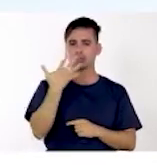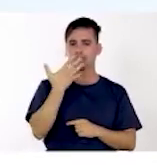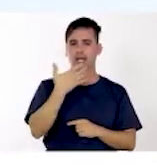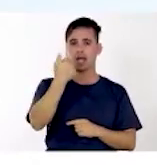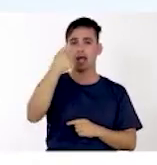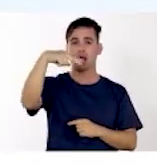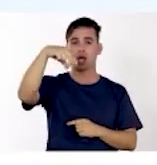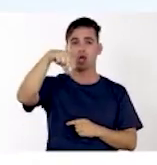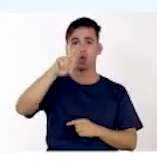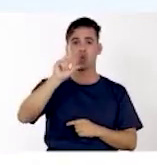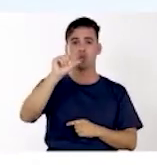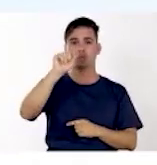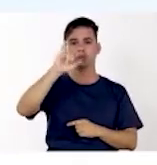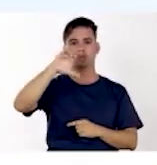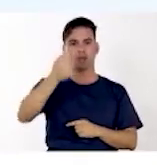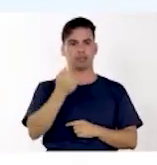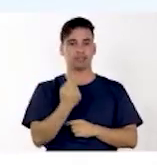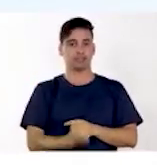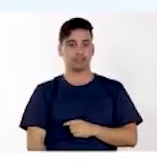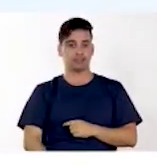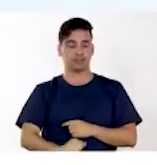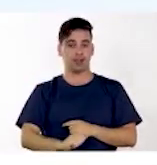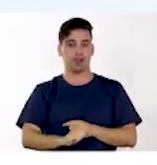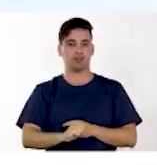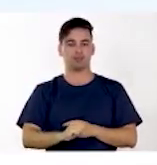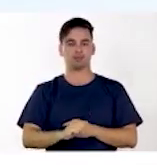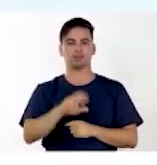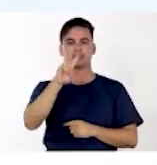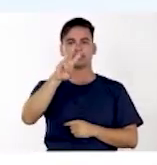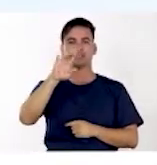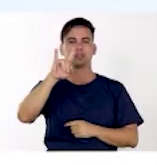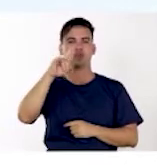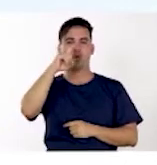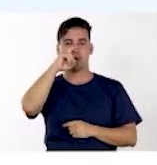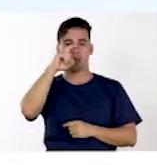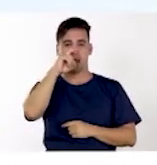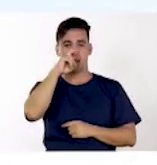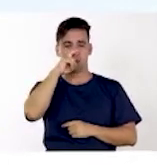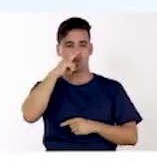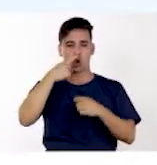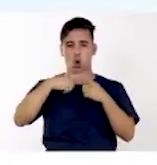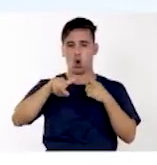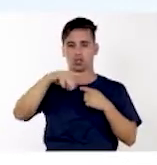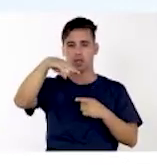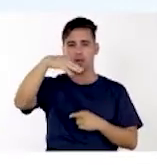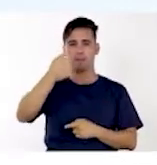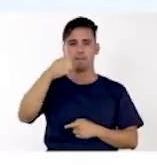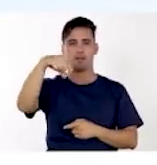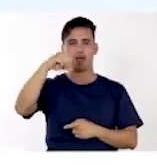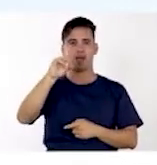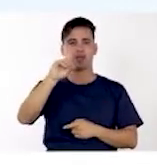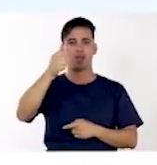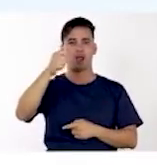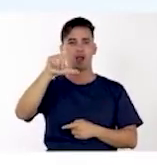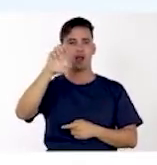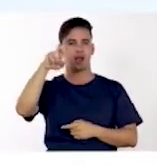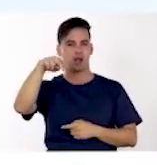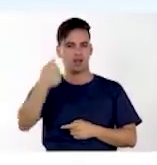Bernarda, 39 años, Magdalena, también hija de Bernarda.